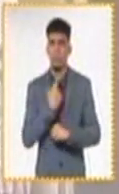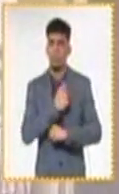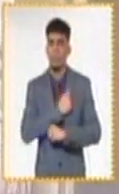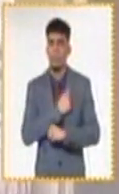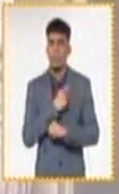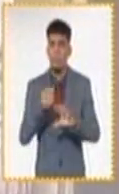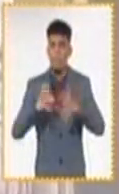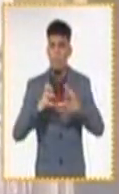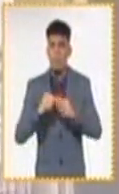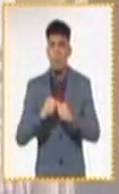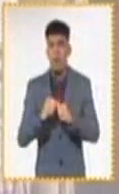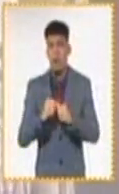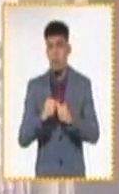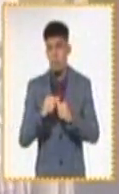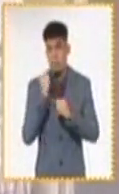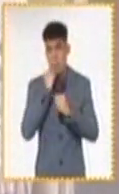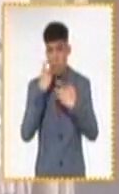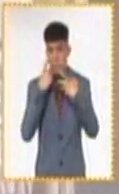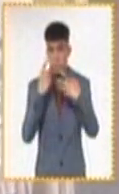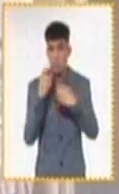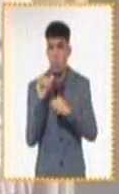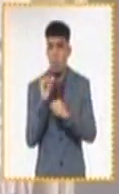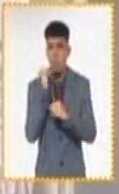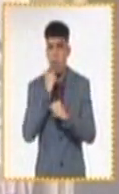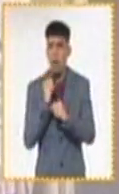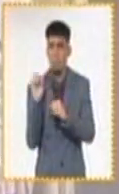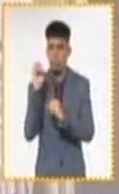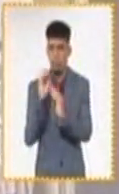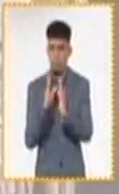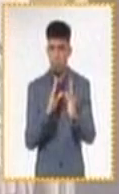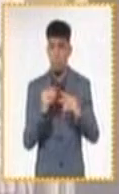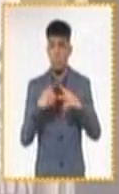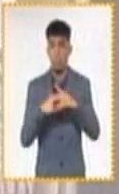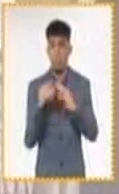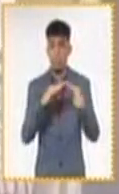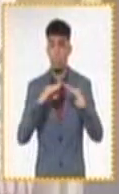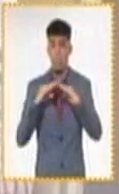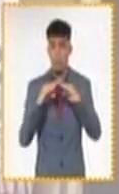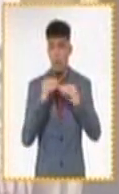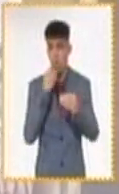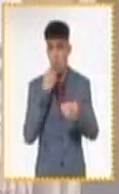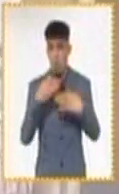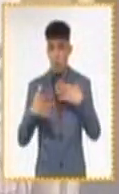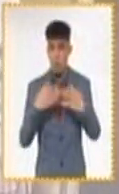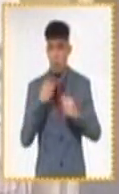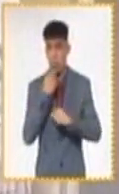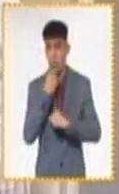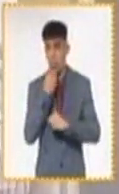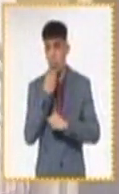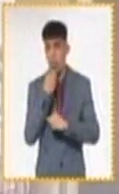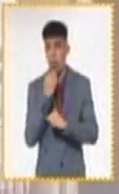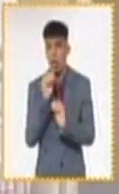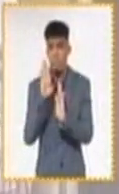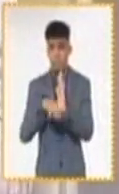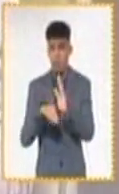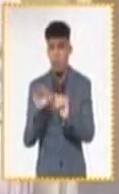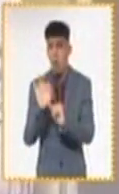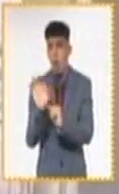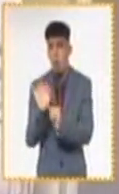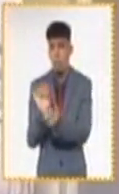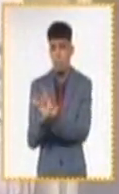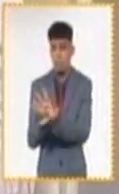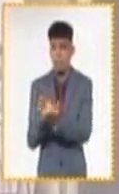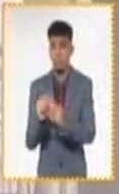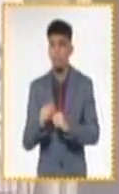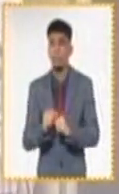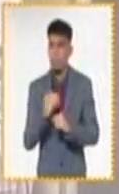geográfico específico, lo tenemos, y si consideramos que una comunidad étnica determinada debe ser excluida, pues será excluida